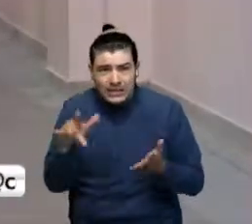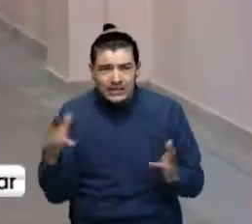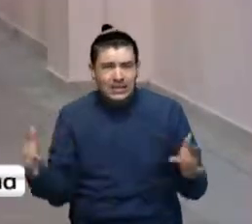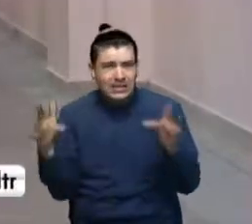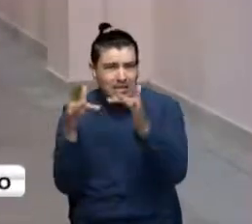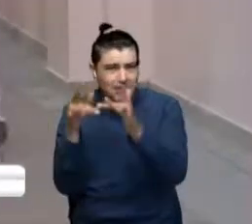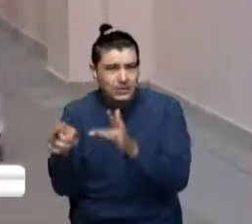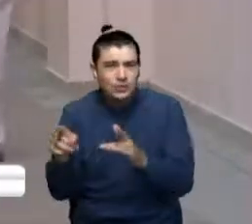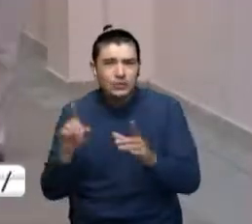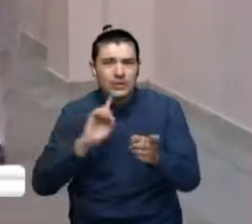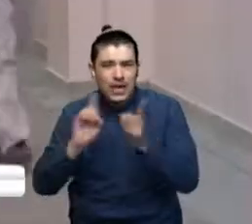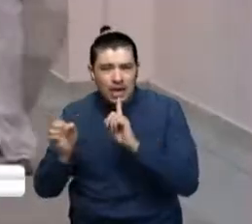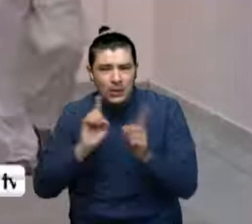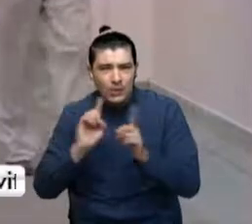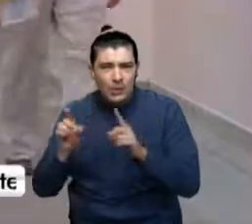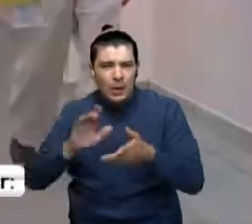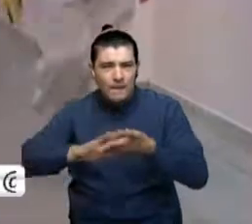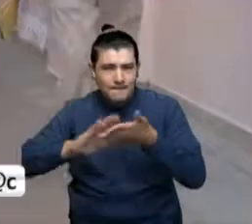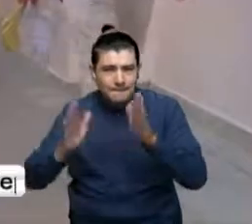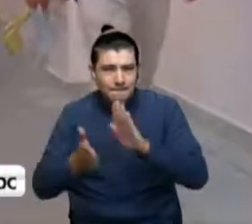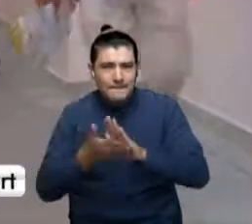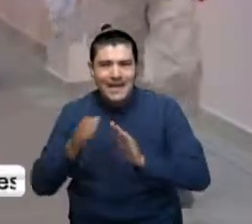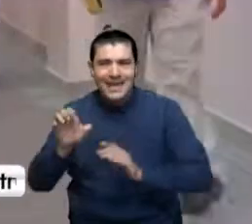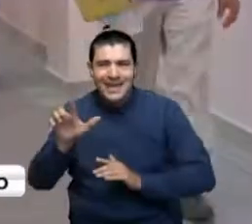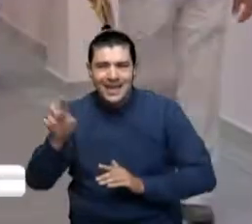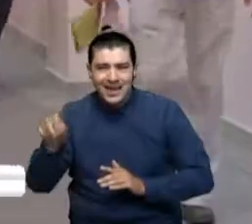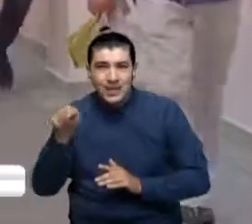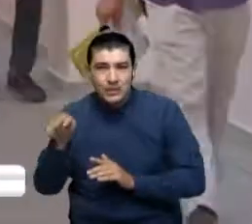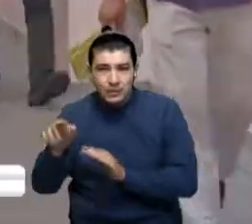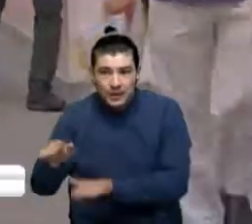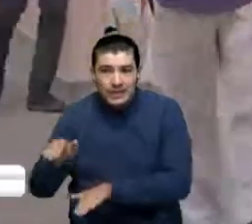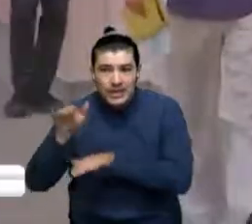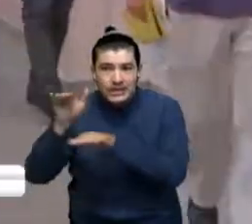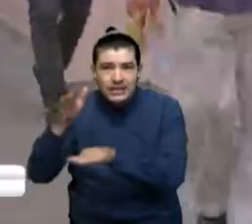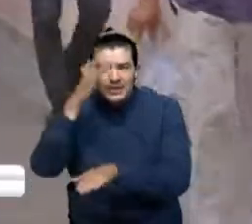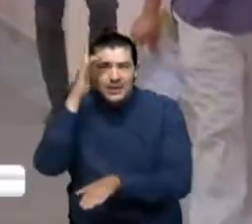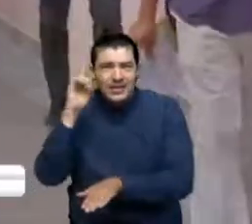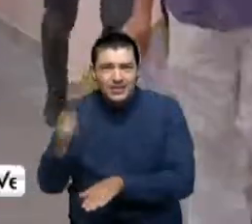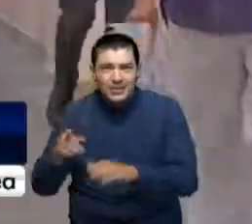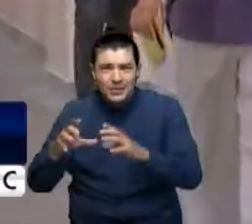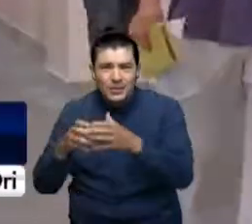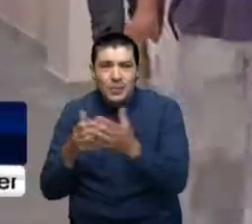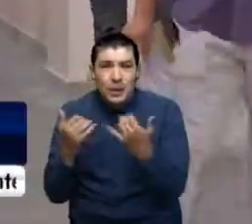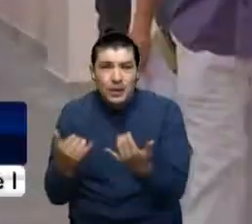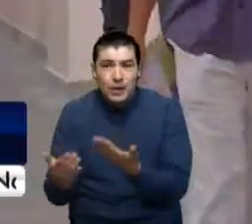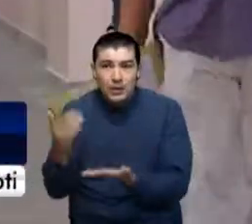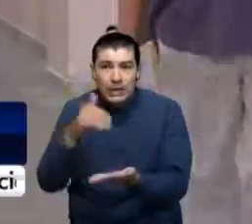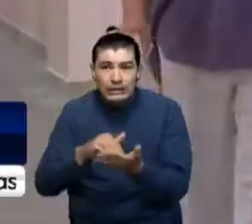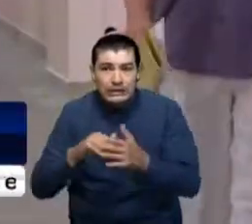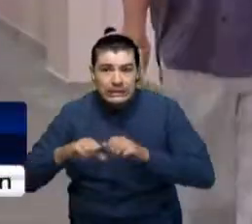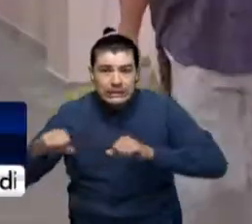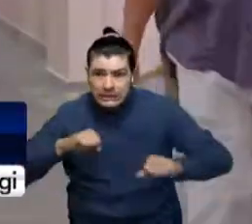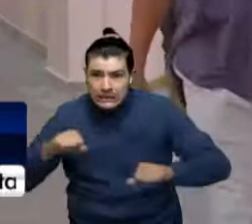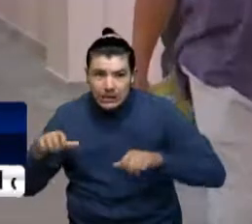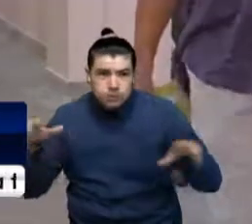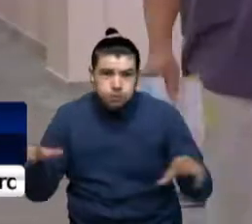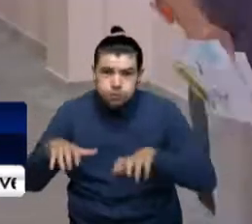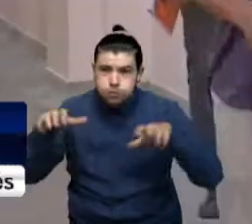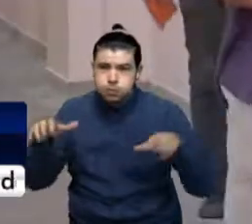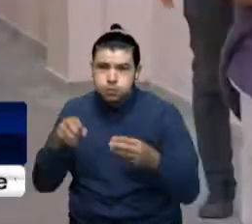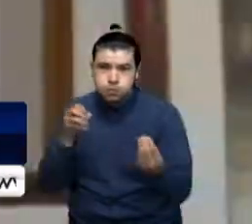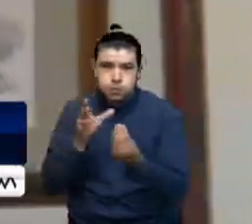l n representante de esta guerrilla precisamente por las acciones violentas que se están presentando recientemente en la zona del